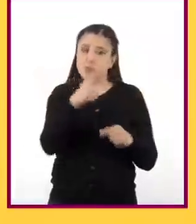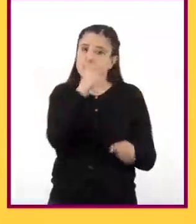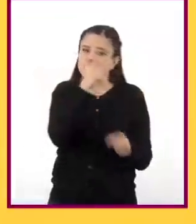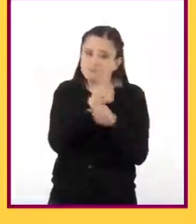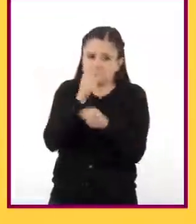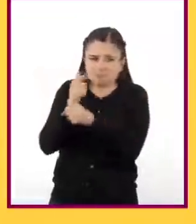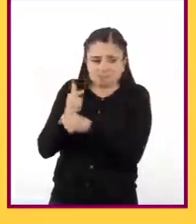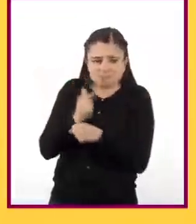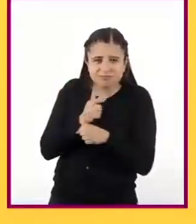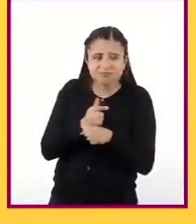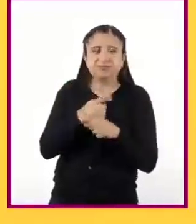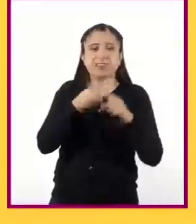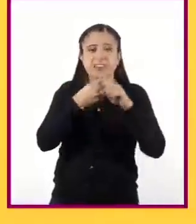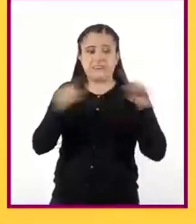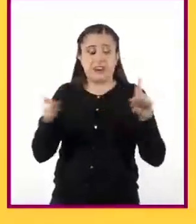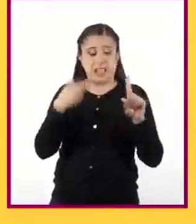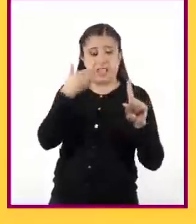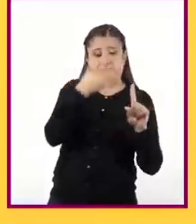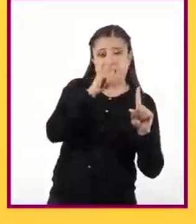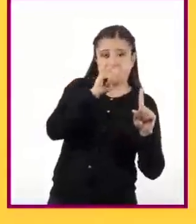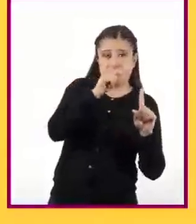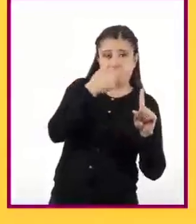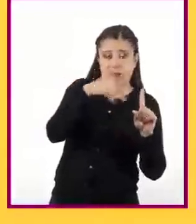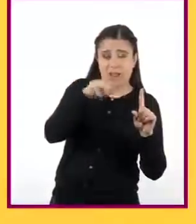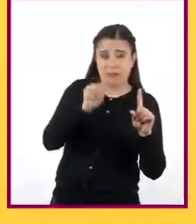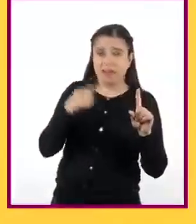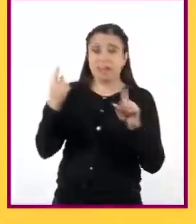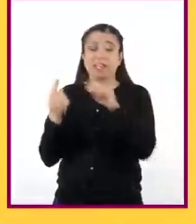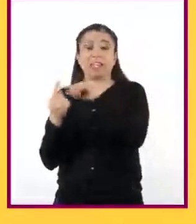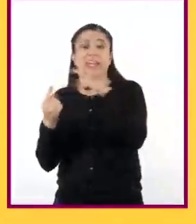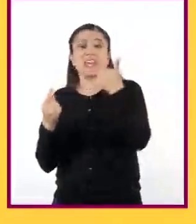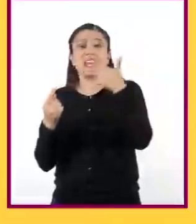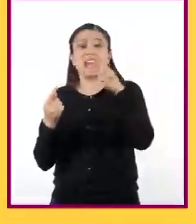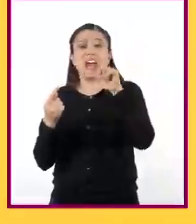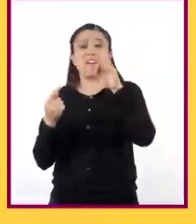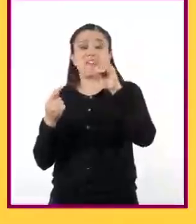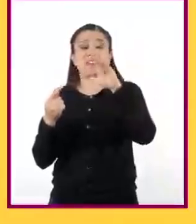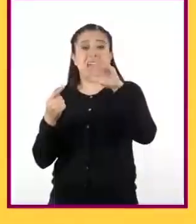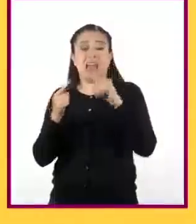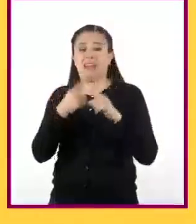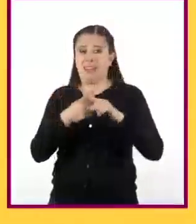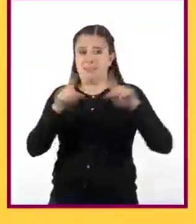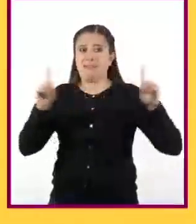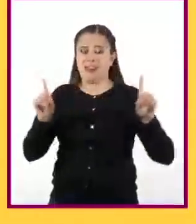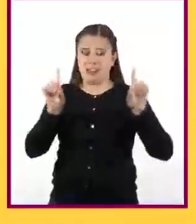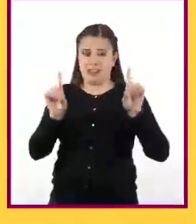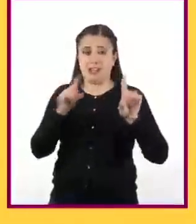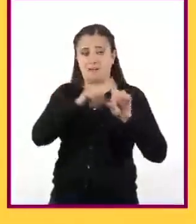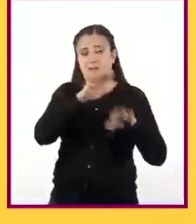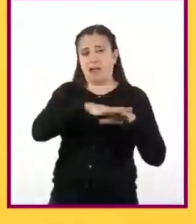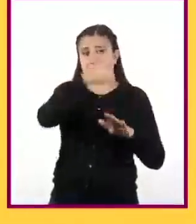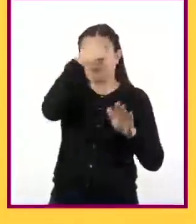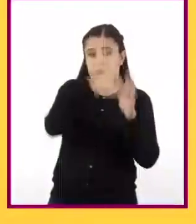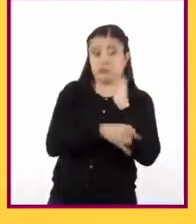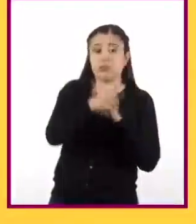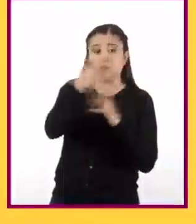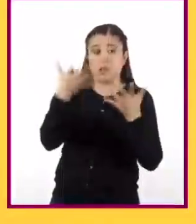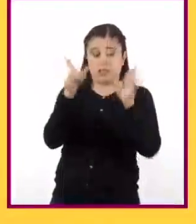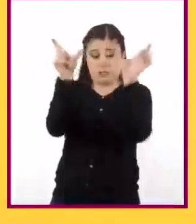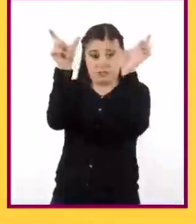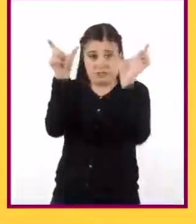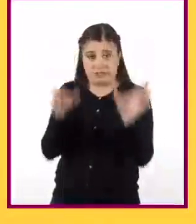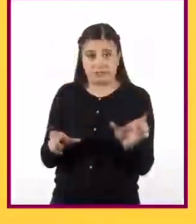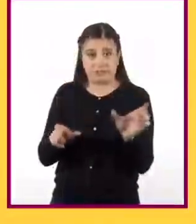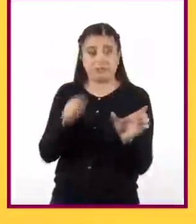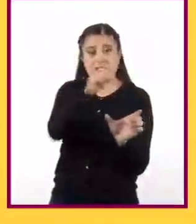Identifiquen las diferencias entre un histograma y una gráfica de barras. Luego, realicen una tabla de 2 columnas. En la